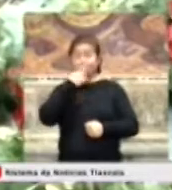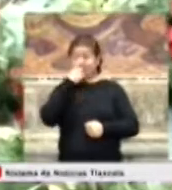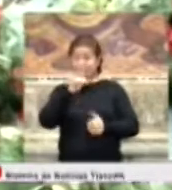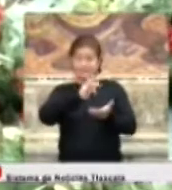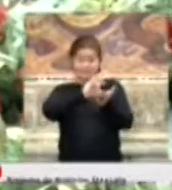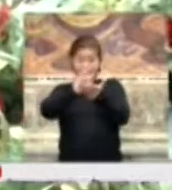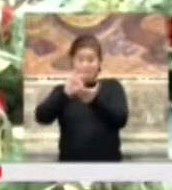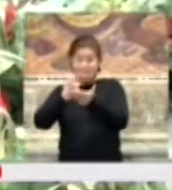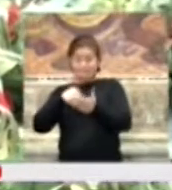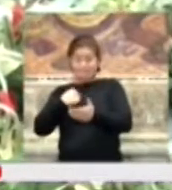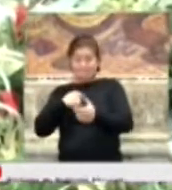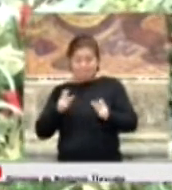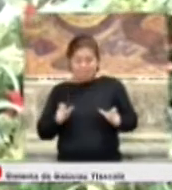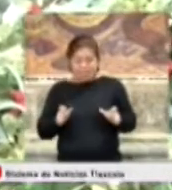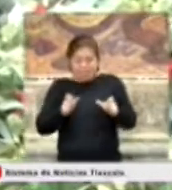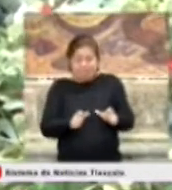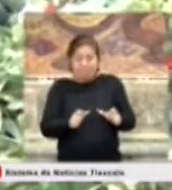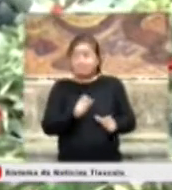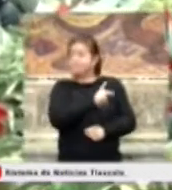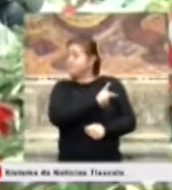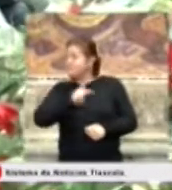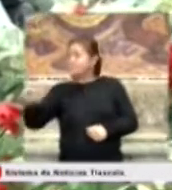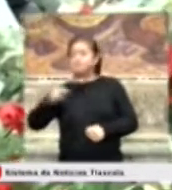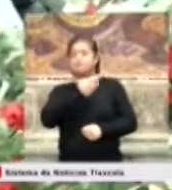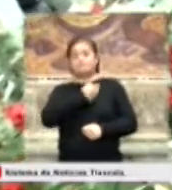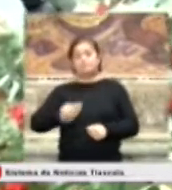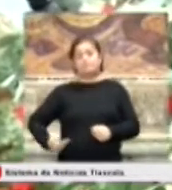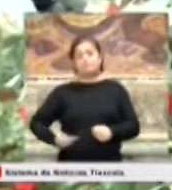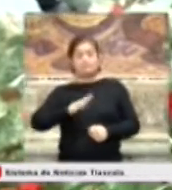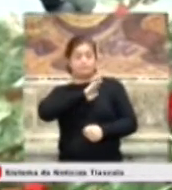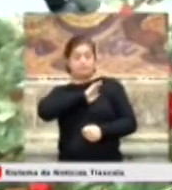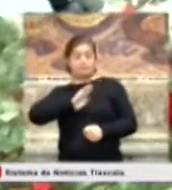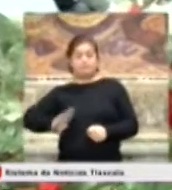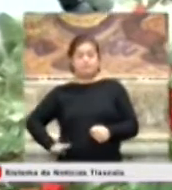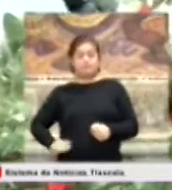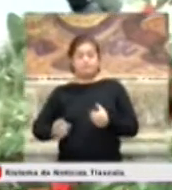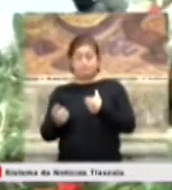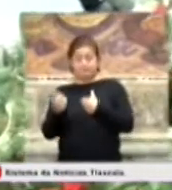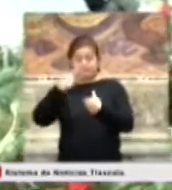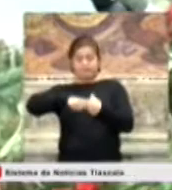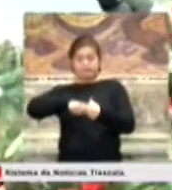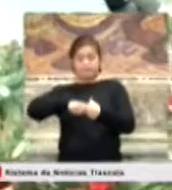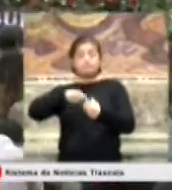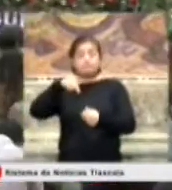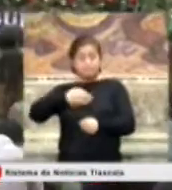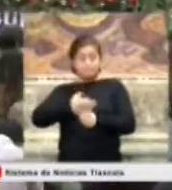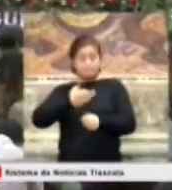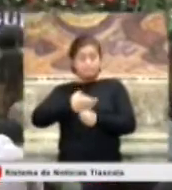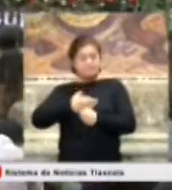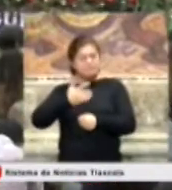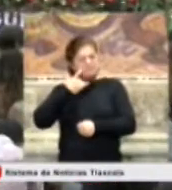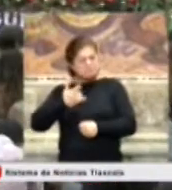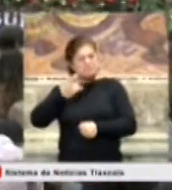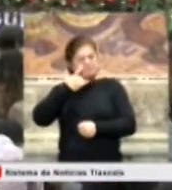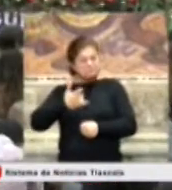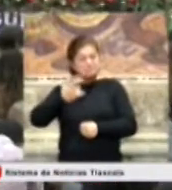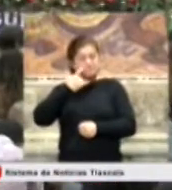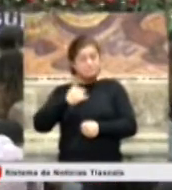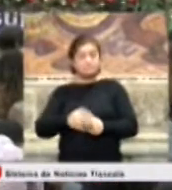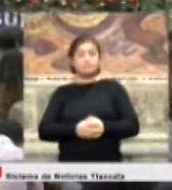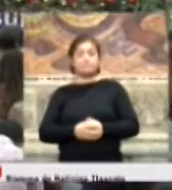5 millones de pesos. De la misma manera y con el apoyo del presidente López Obrador, se logró entregar